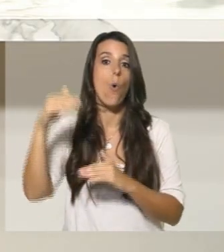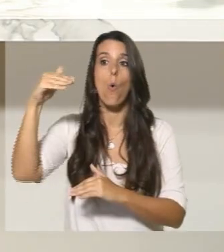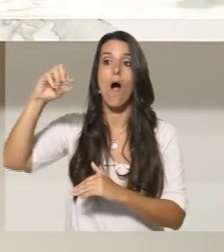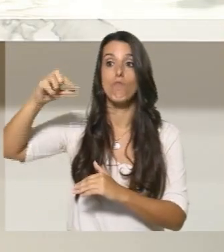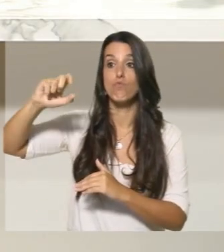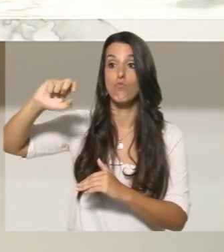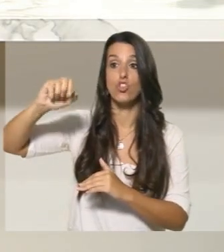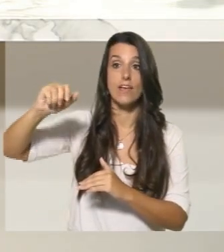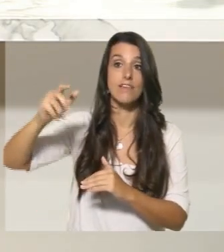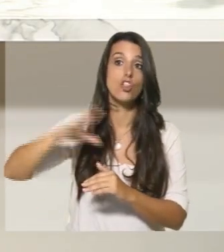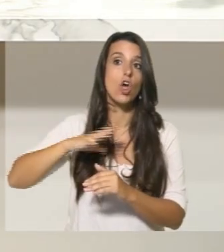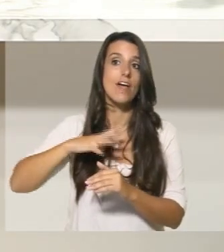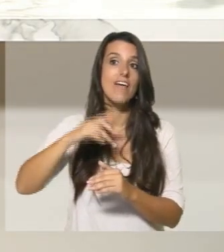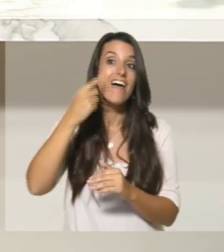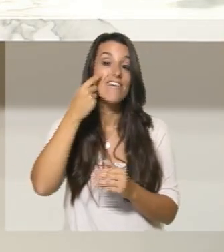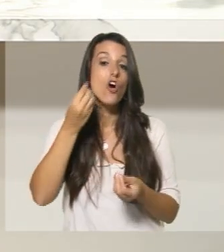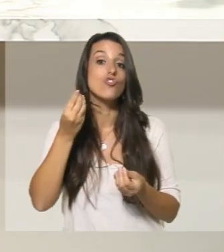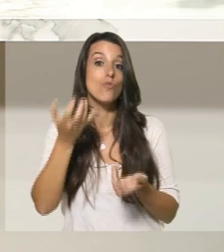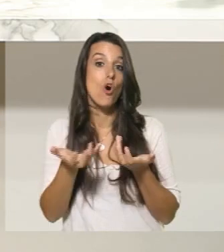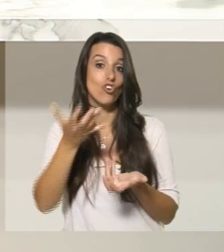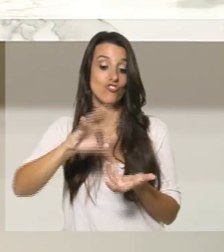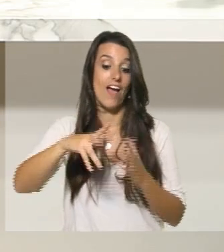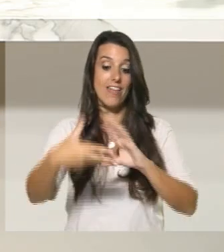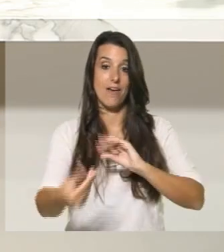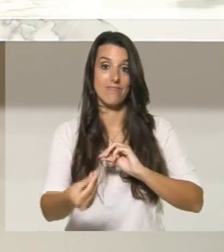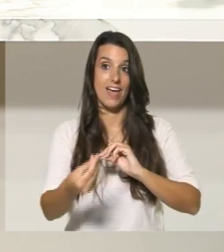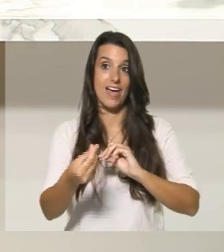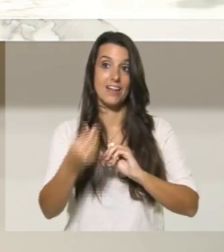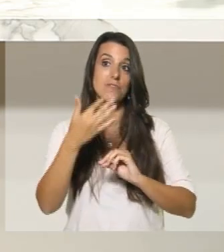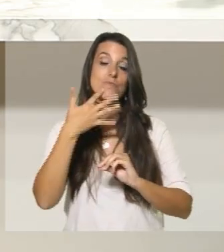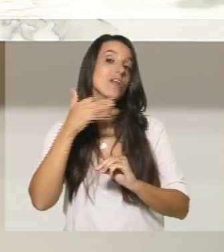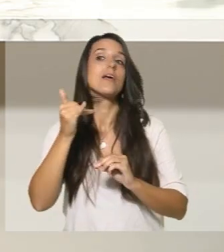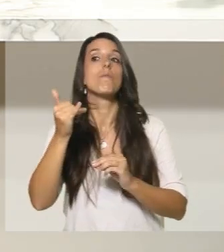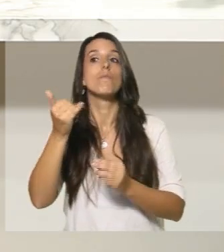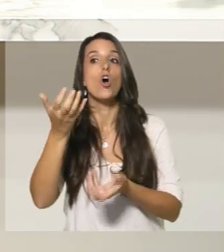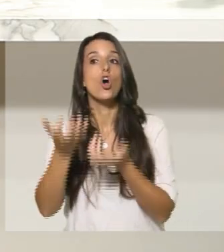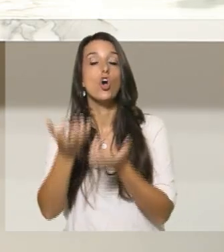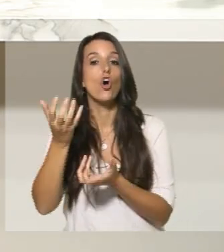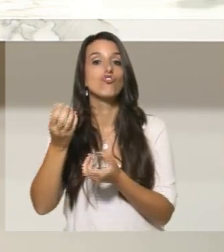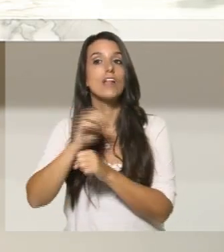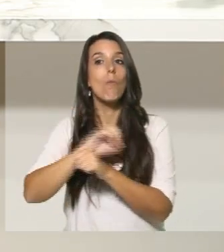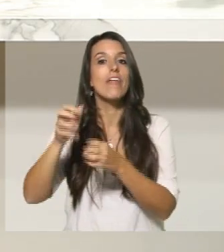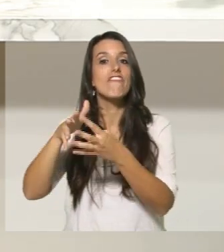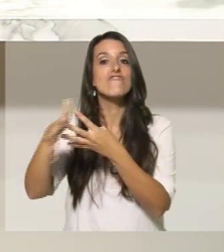una opción. Digo, todavía estamos viendo, ¿viste? Sí, todo nuevo. Si el filtro sí, si el filtro sí, no, si la botella, o sea, sí,